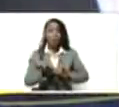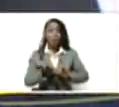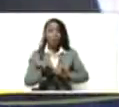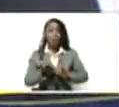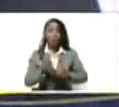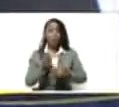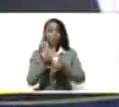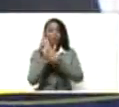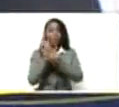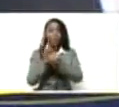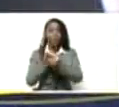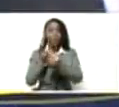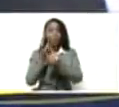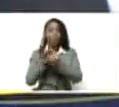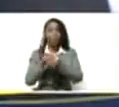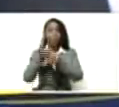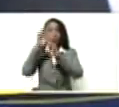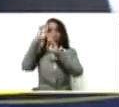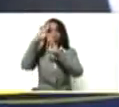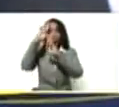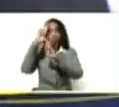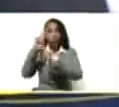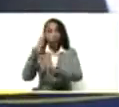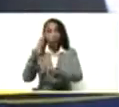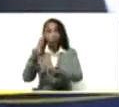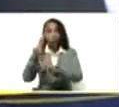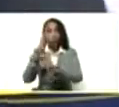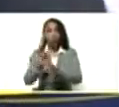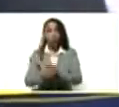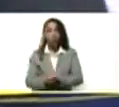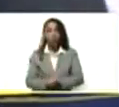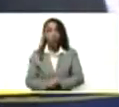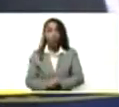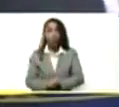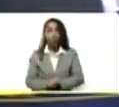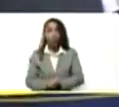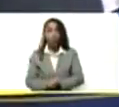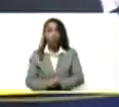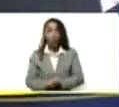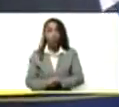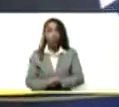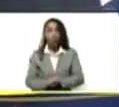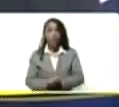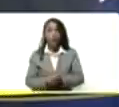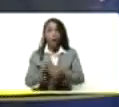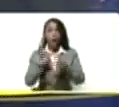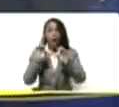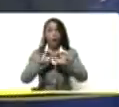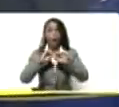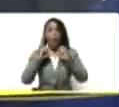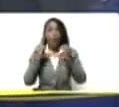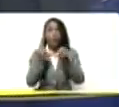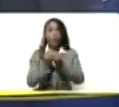2021 es un logro colectivo es un logro compartido es un logro nacional